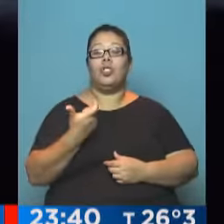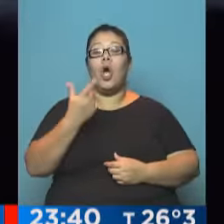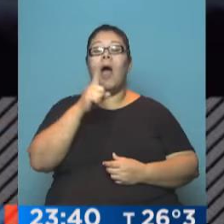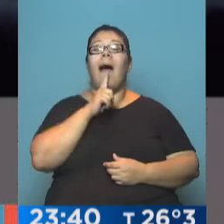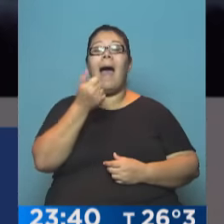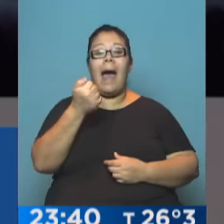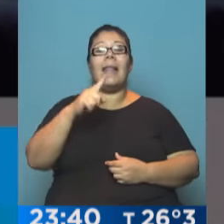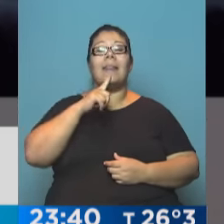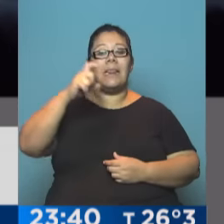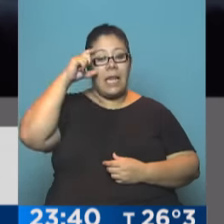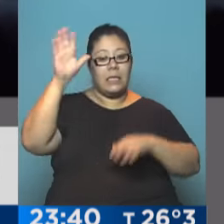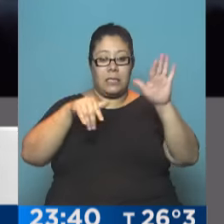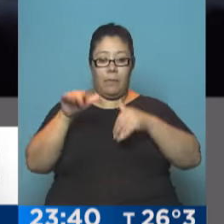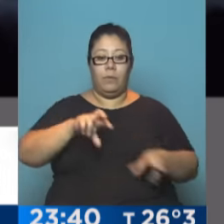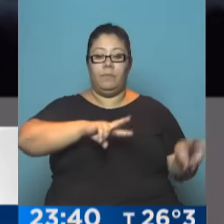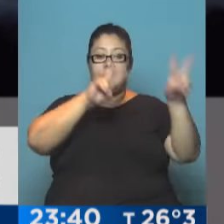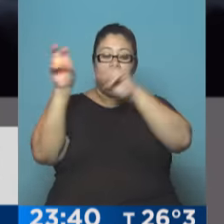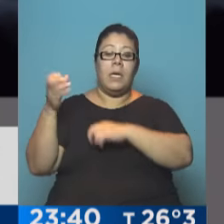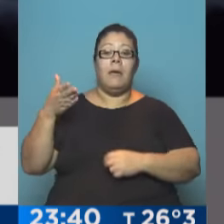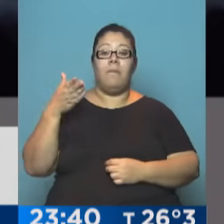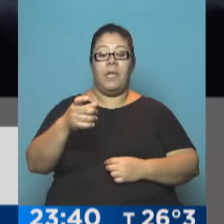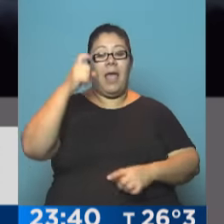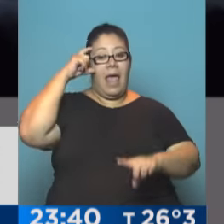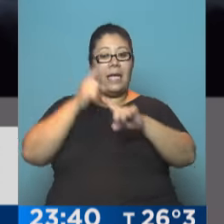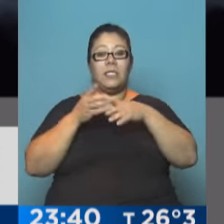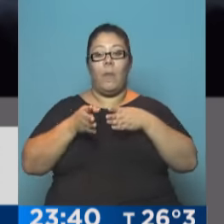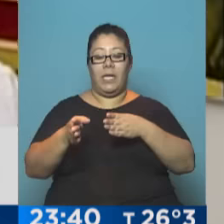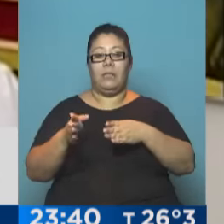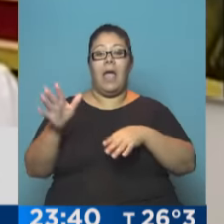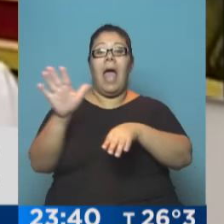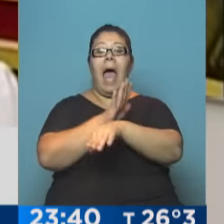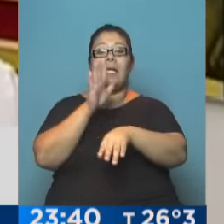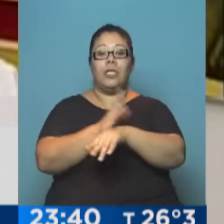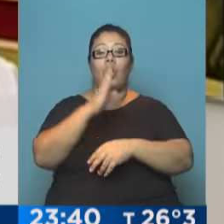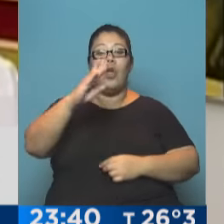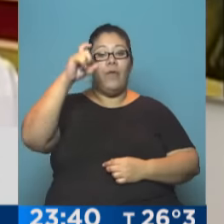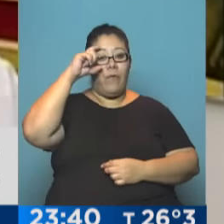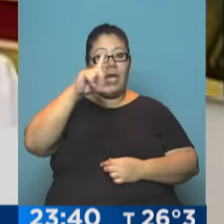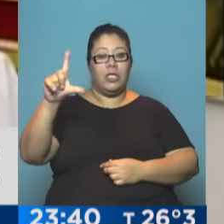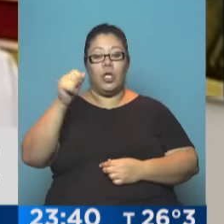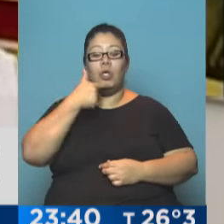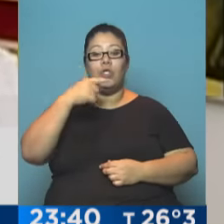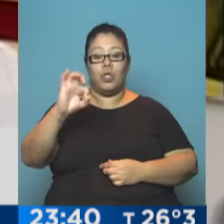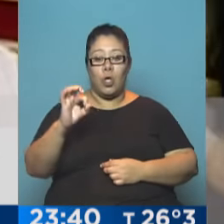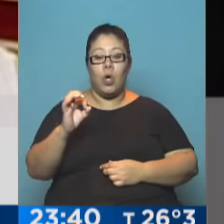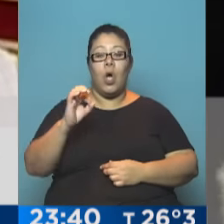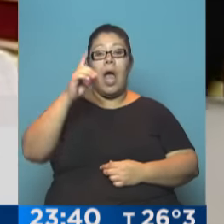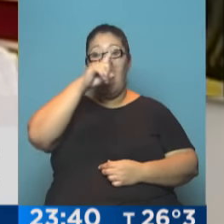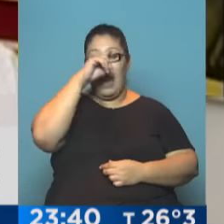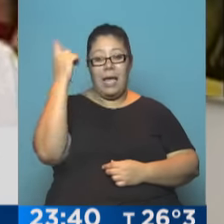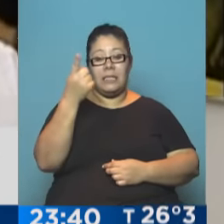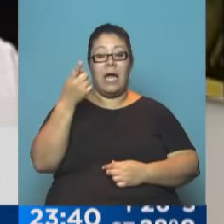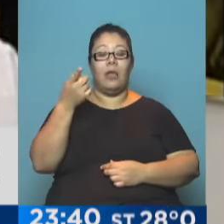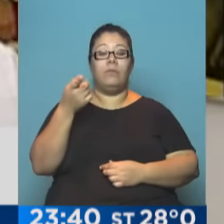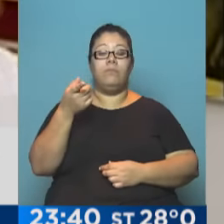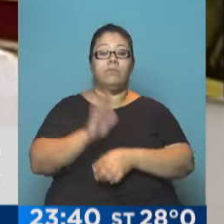ser reconocido como excombatiente. El actor Carlos Belloso anticipó que hará juicio al Estado para que se lo considere como